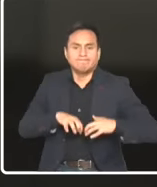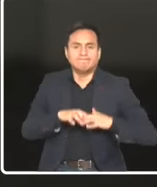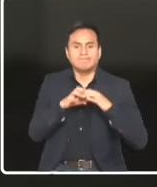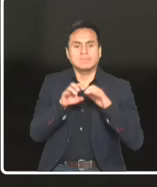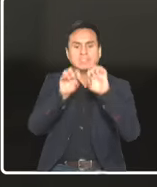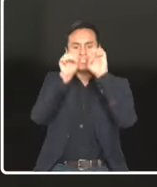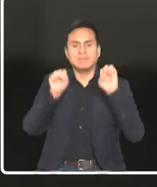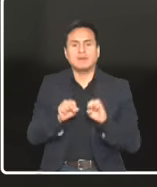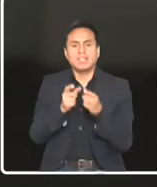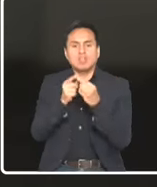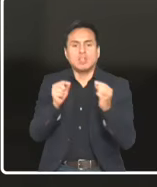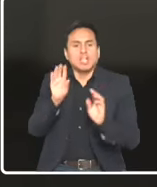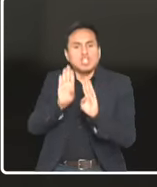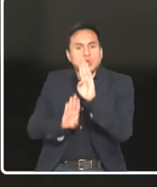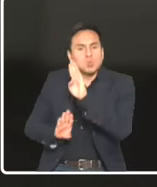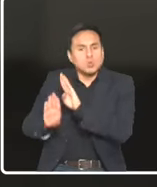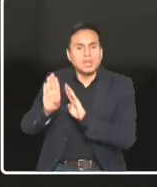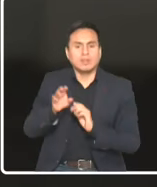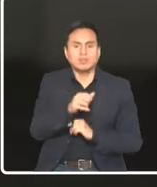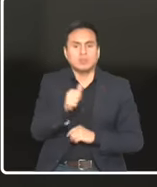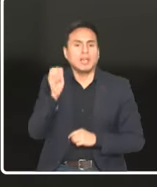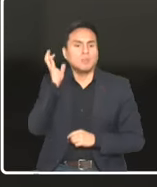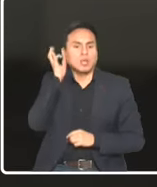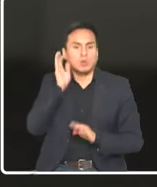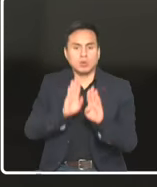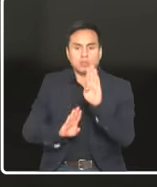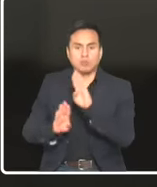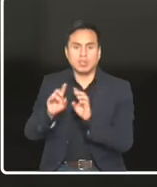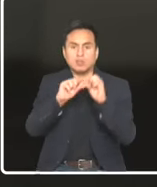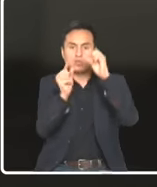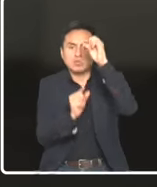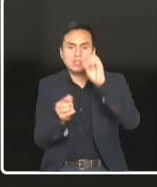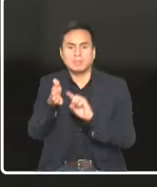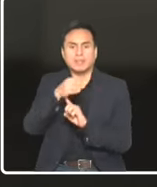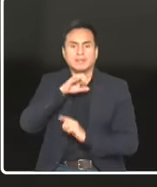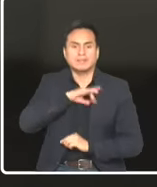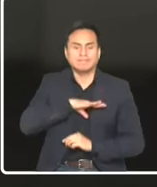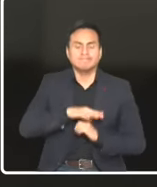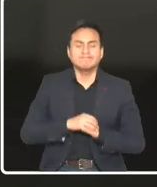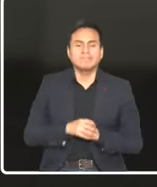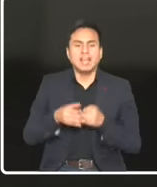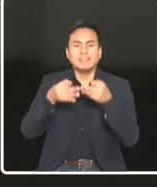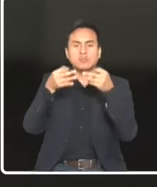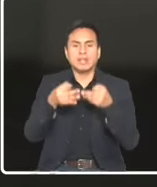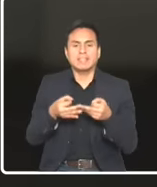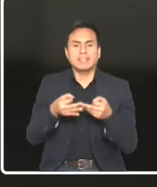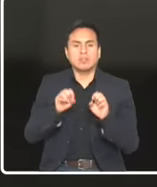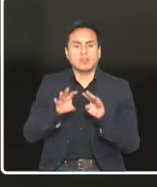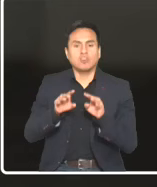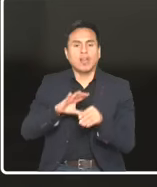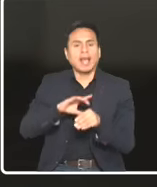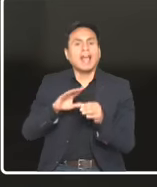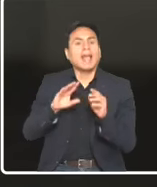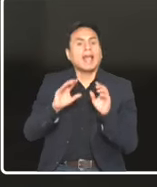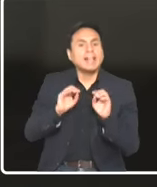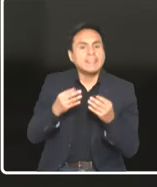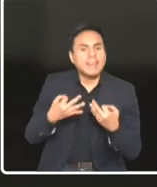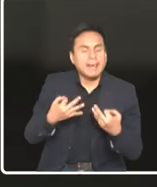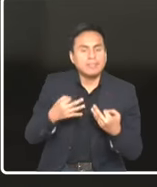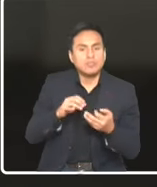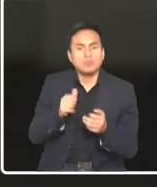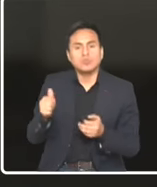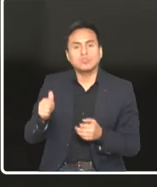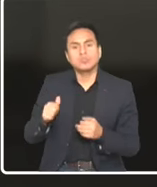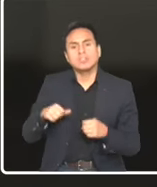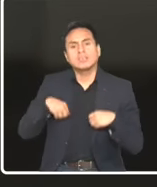Sistema Nacional de Cuidado para todas las mujeres cuidadoras a lo largo de nuestra patria asegurar una educación de calidad para todos los niños